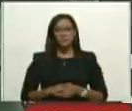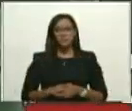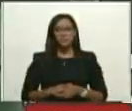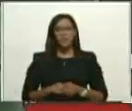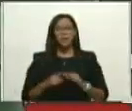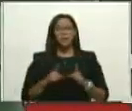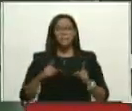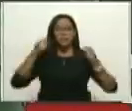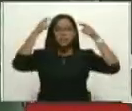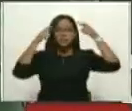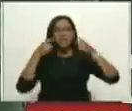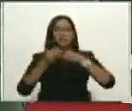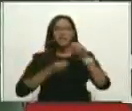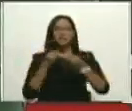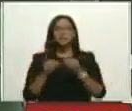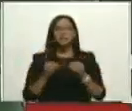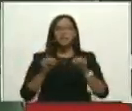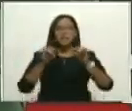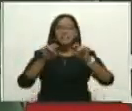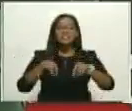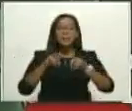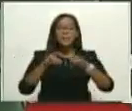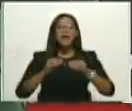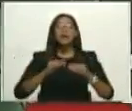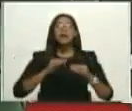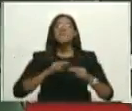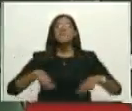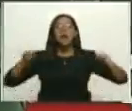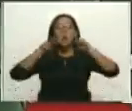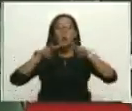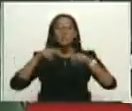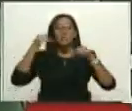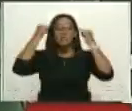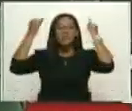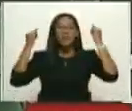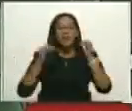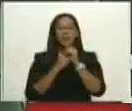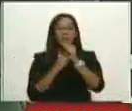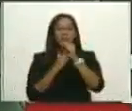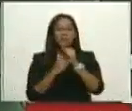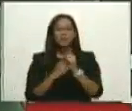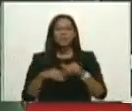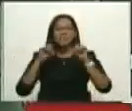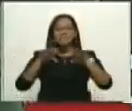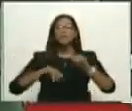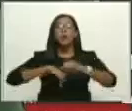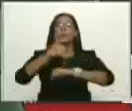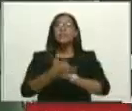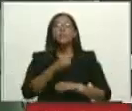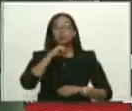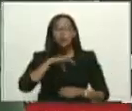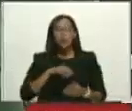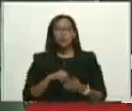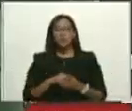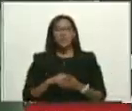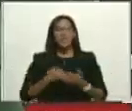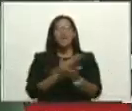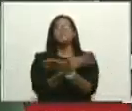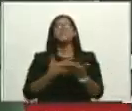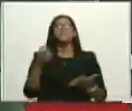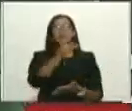Pero Chávez lo que hizo fue sembrar valores, ideas, liderazgo, sembró un proyecto histórico en